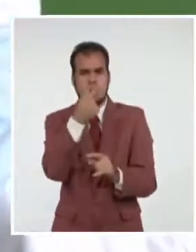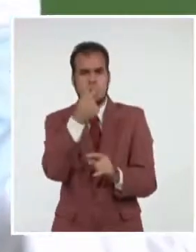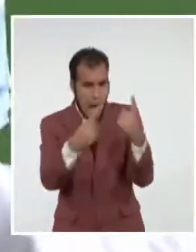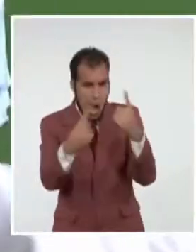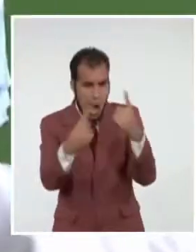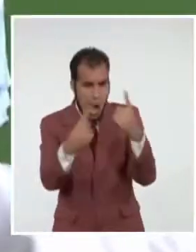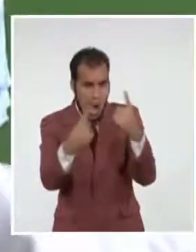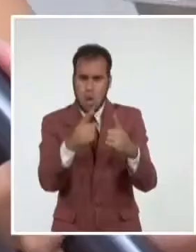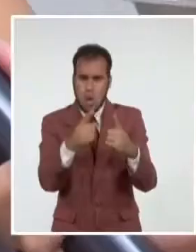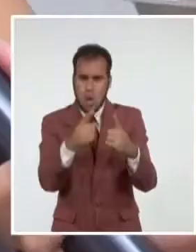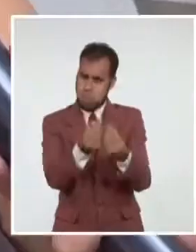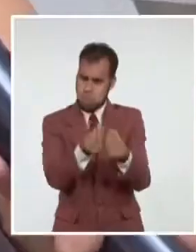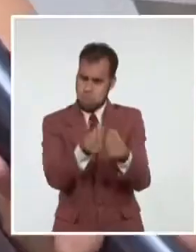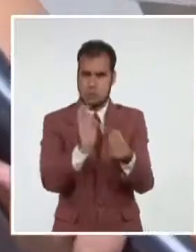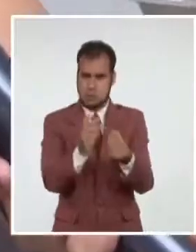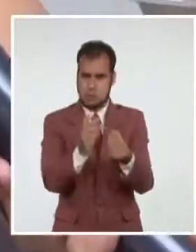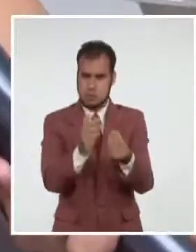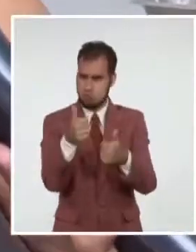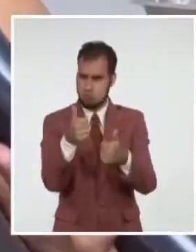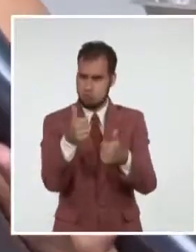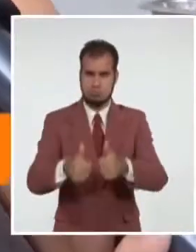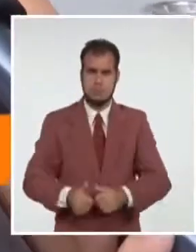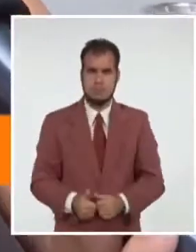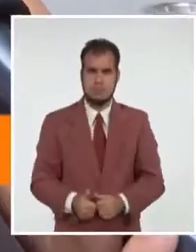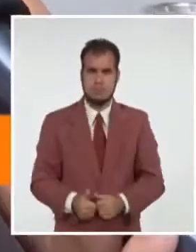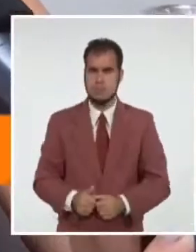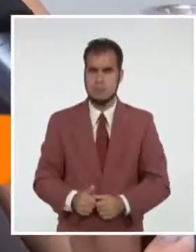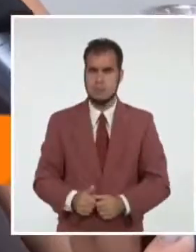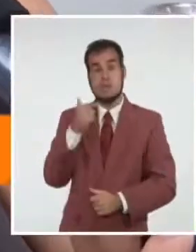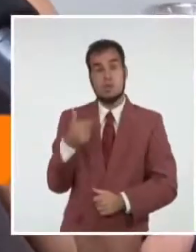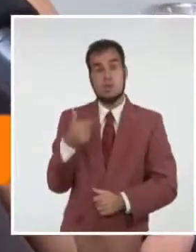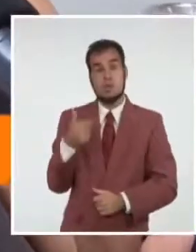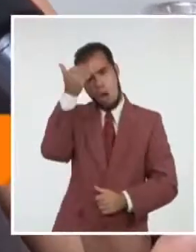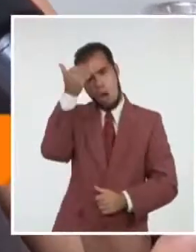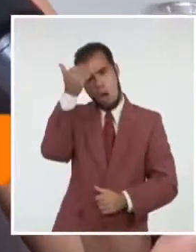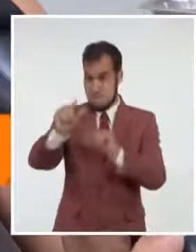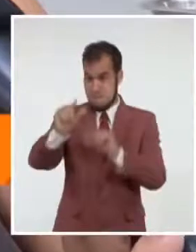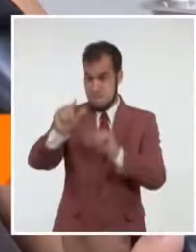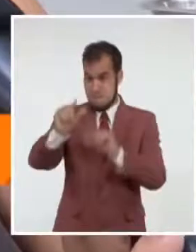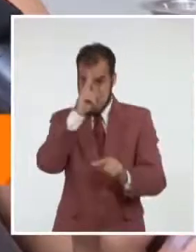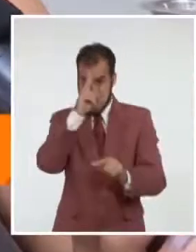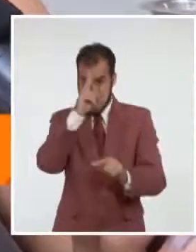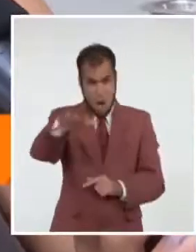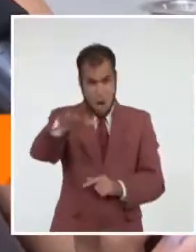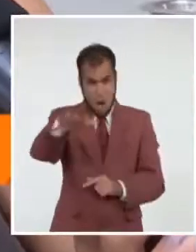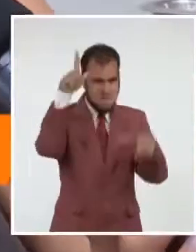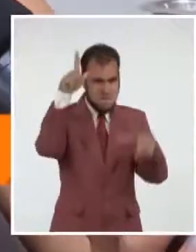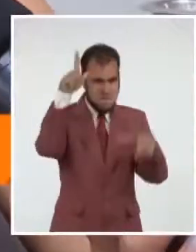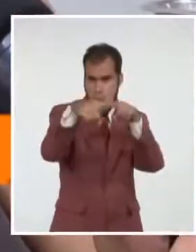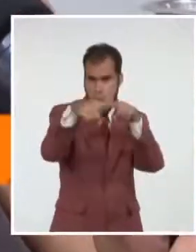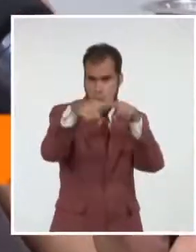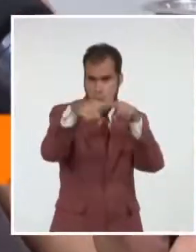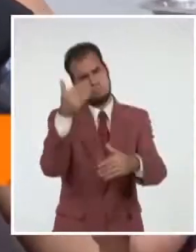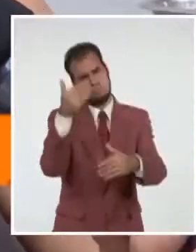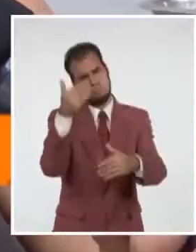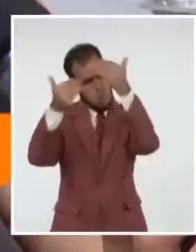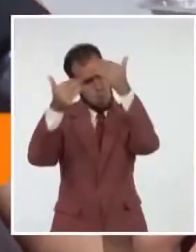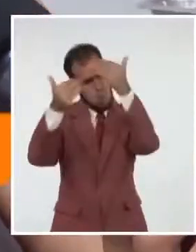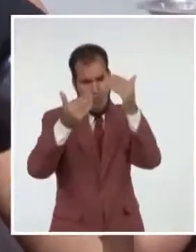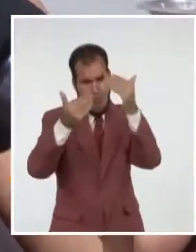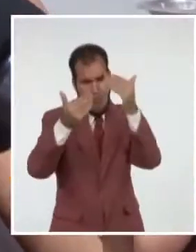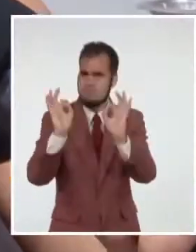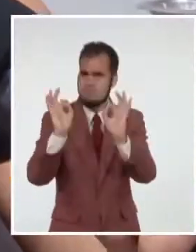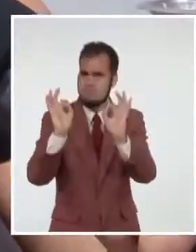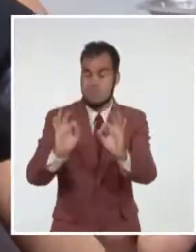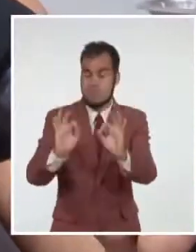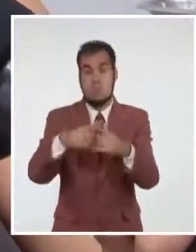está correctamente. Yo le doy gracias a todos los médicos, a todos los trabajadores de la salud, que podemos tener esta